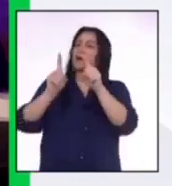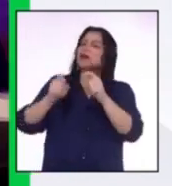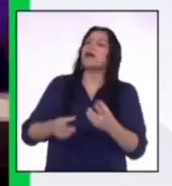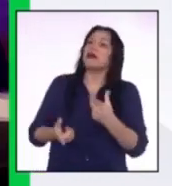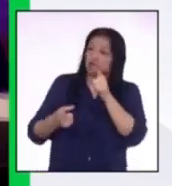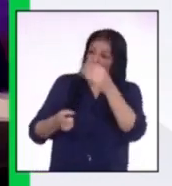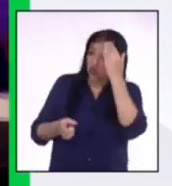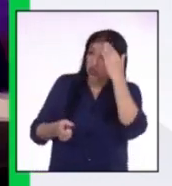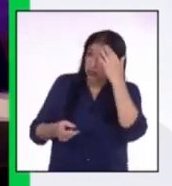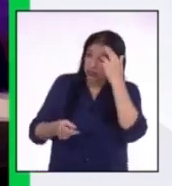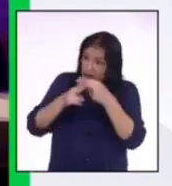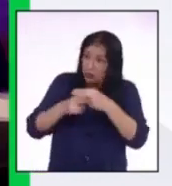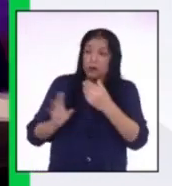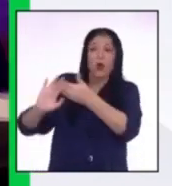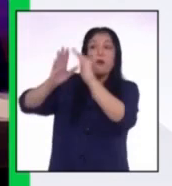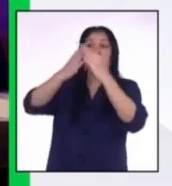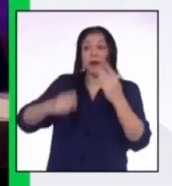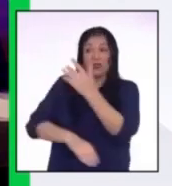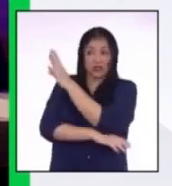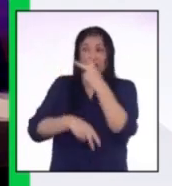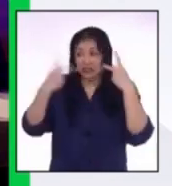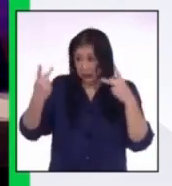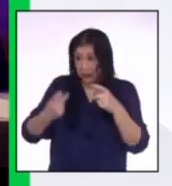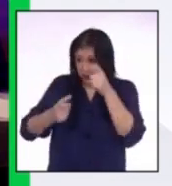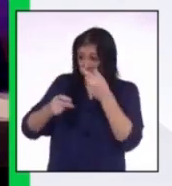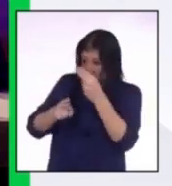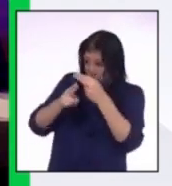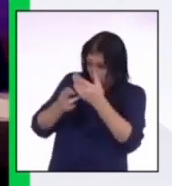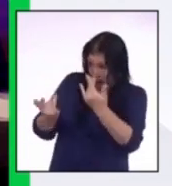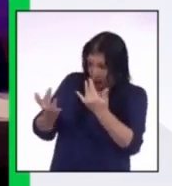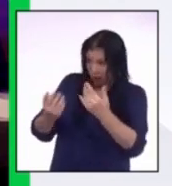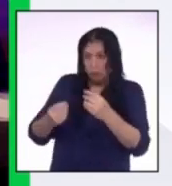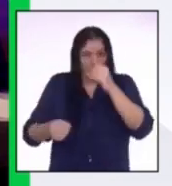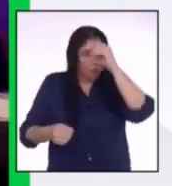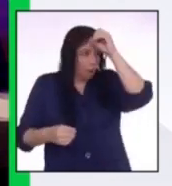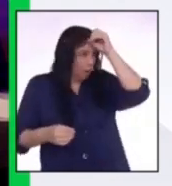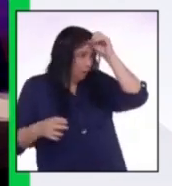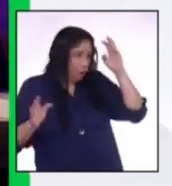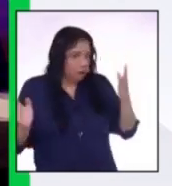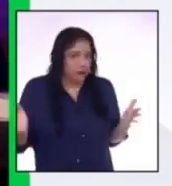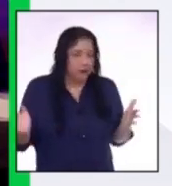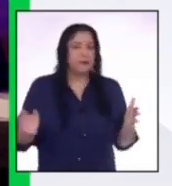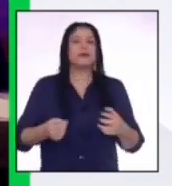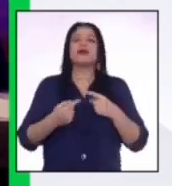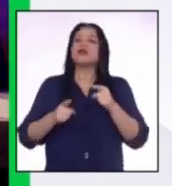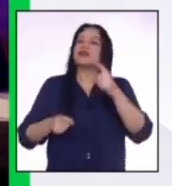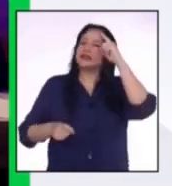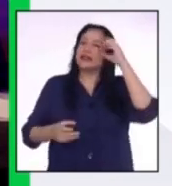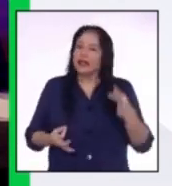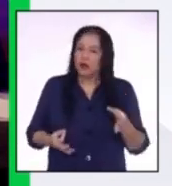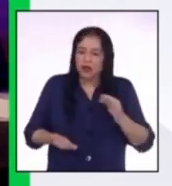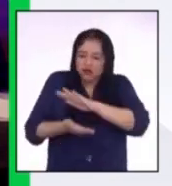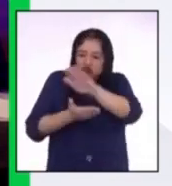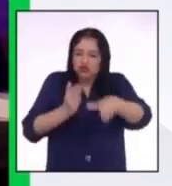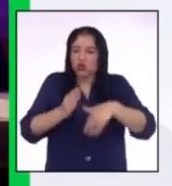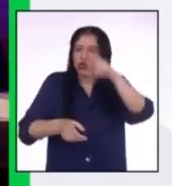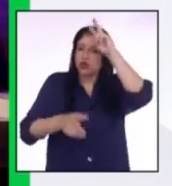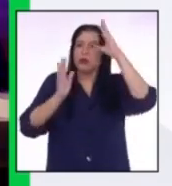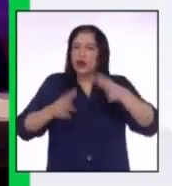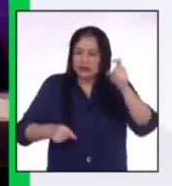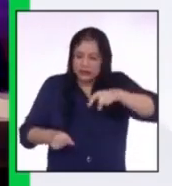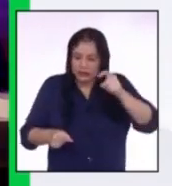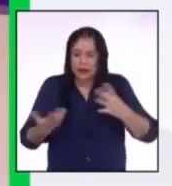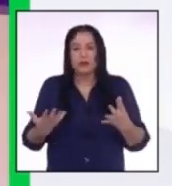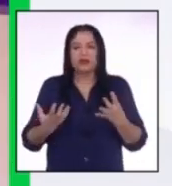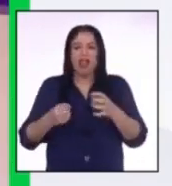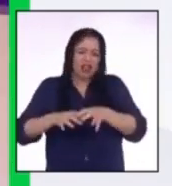de los 51 pueblos originarios que vienen la amazonía la mayoría de personas tampoco te los podrán decir y creo que todos otros tenemos un rol para ayudar a cortar esa